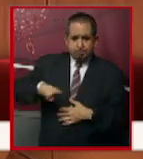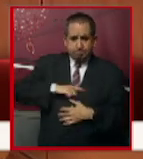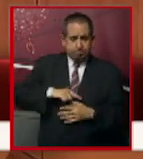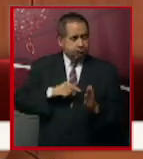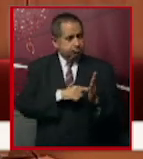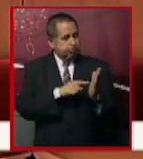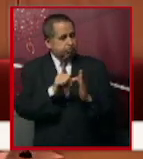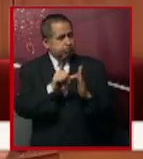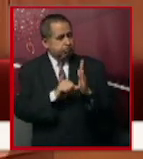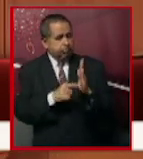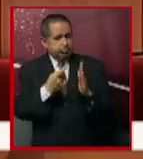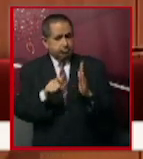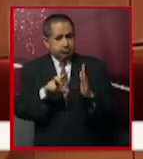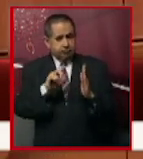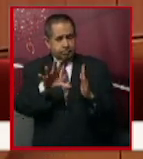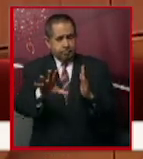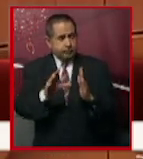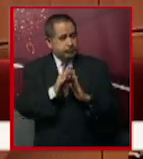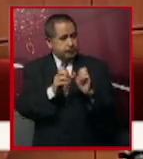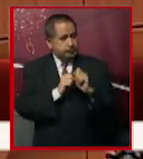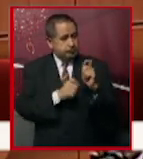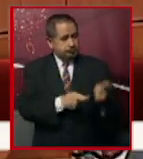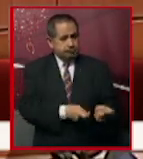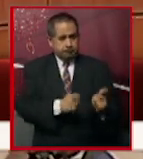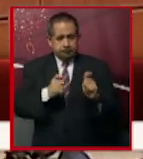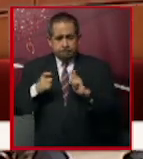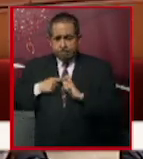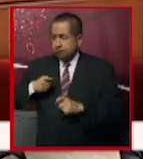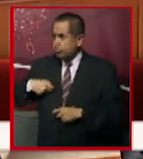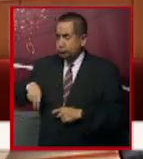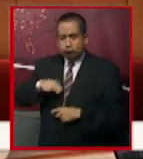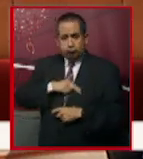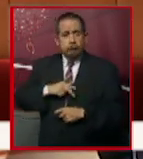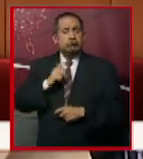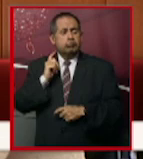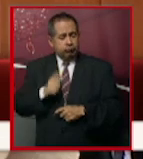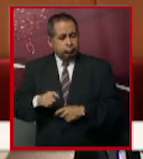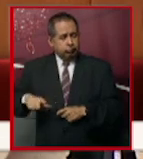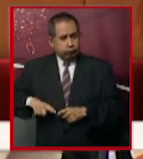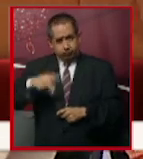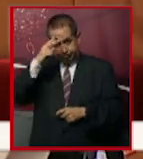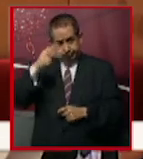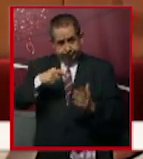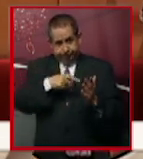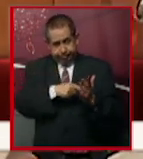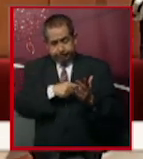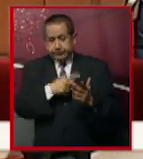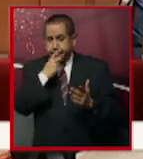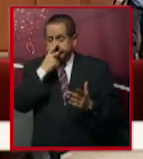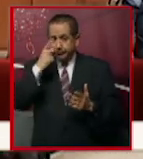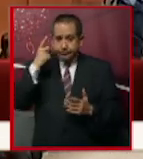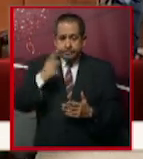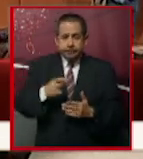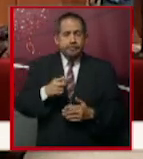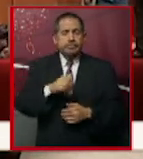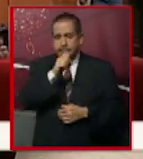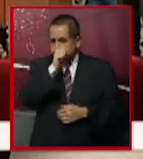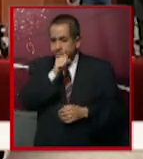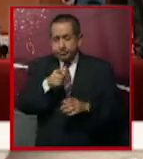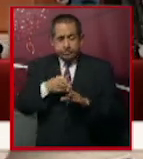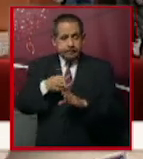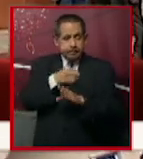el artículo 135 de la Constitución de los Estados Unidos Mexicanos y